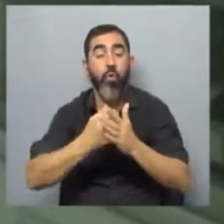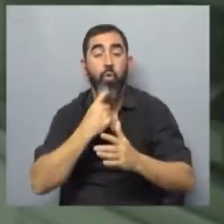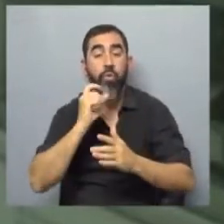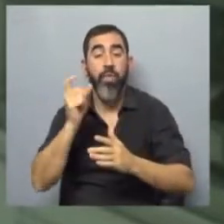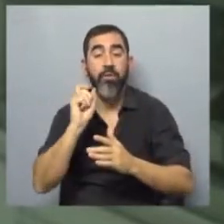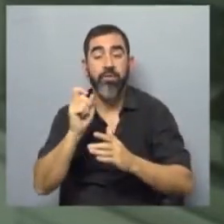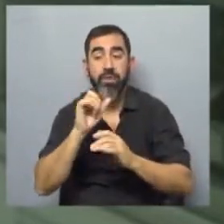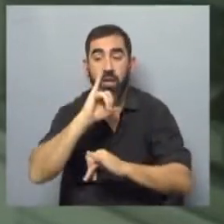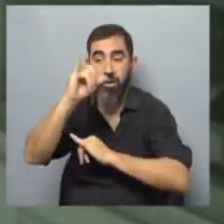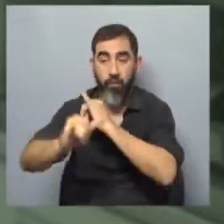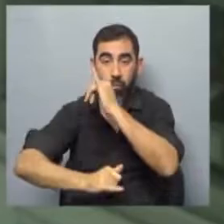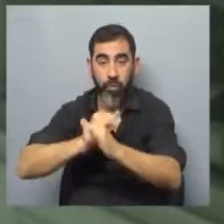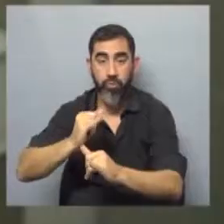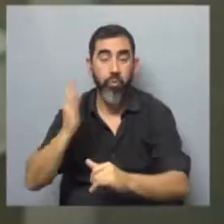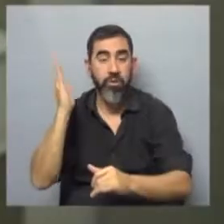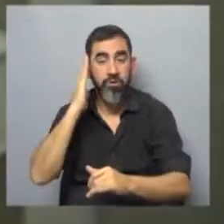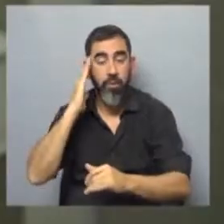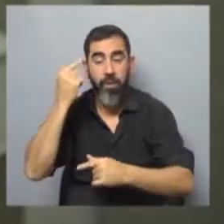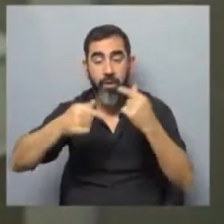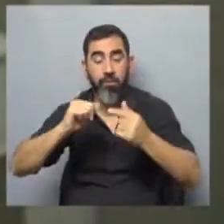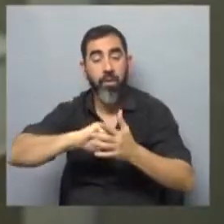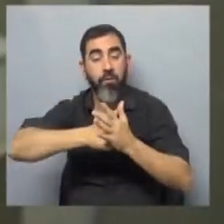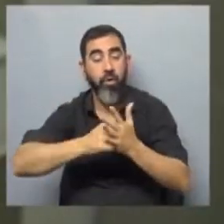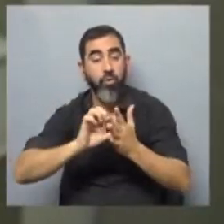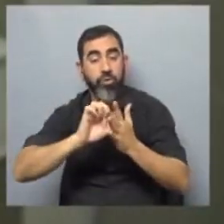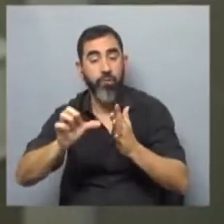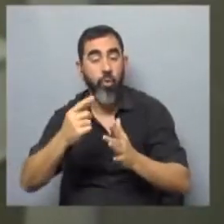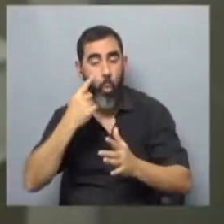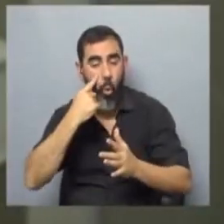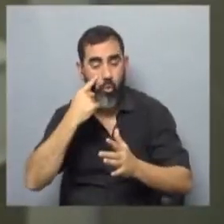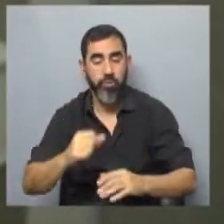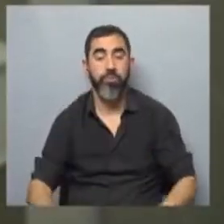país y se manejan los stocks de los distintos servicios.